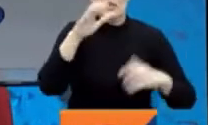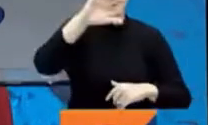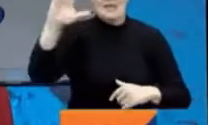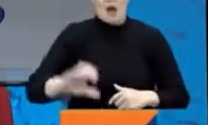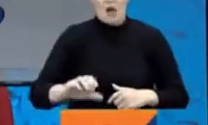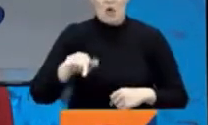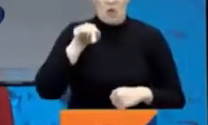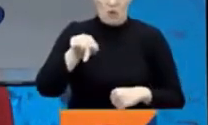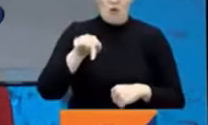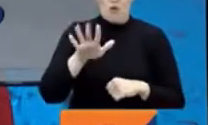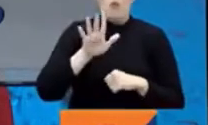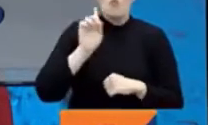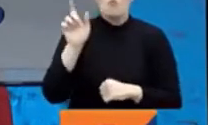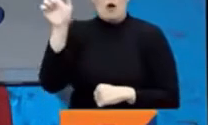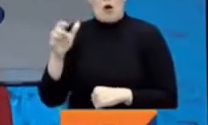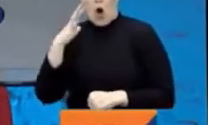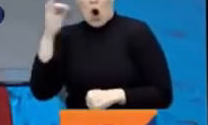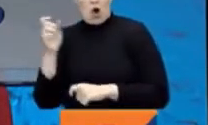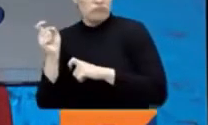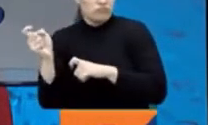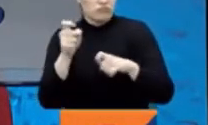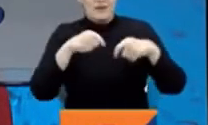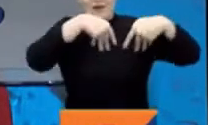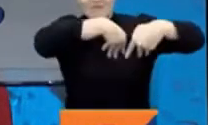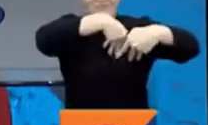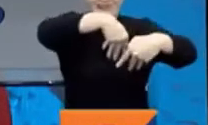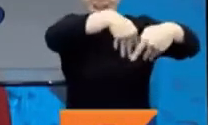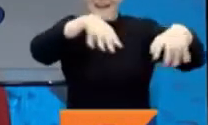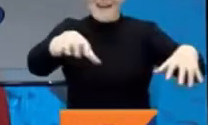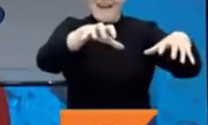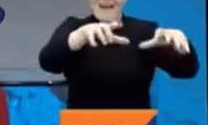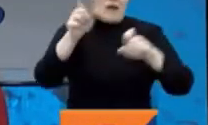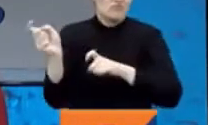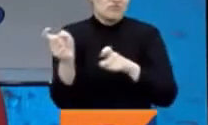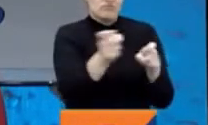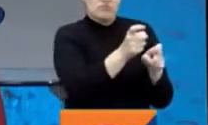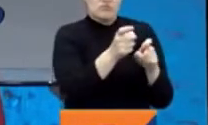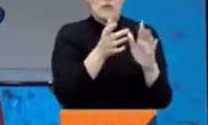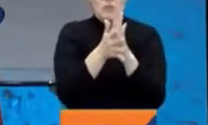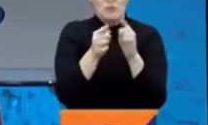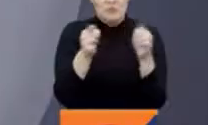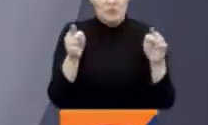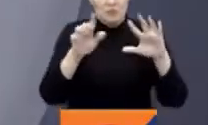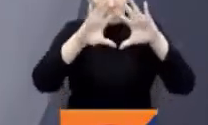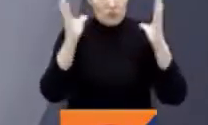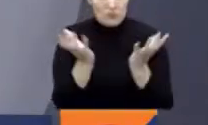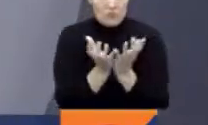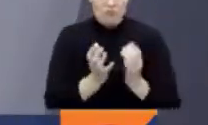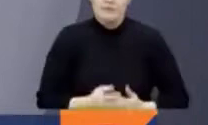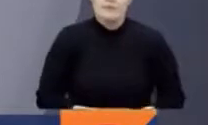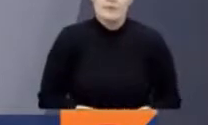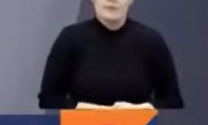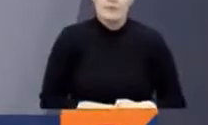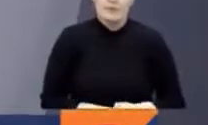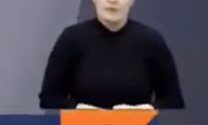Esto luego de que un hombre disparara en medio de un desfile. Más noticias del mundo a continuación.